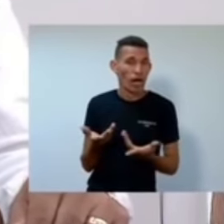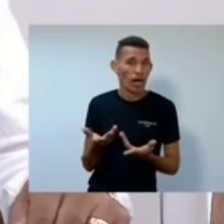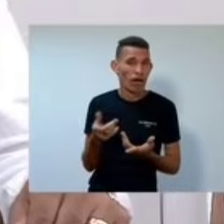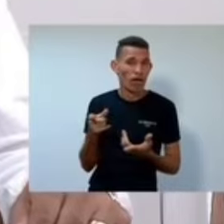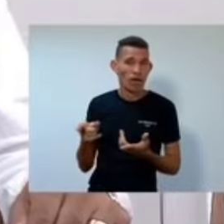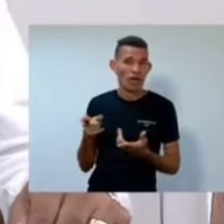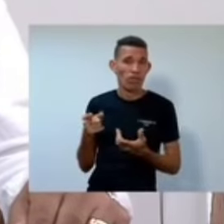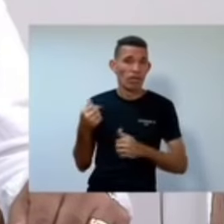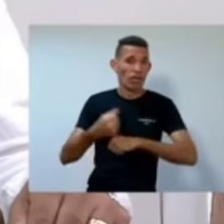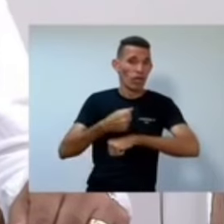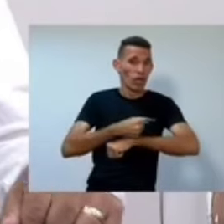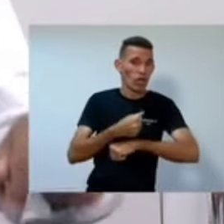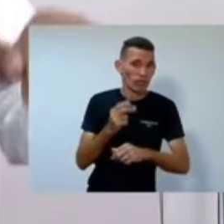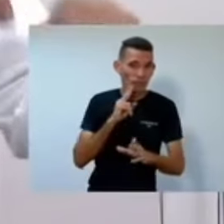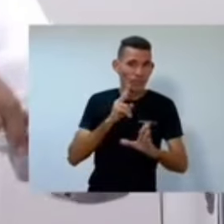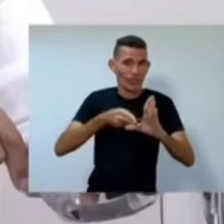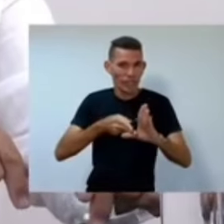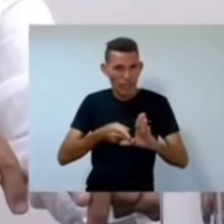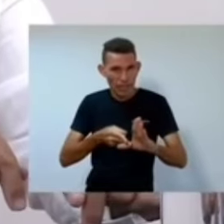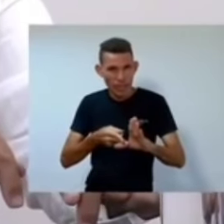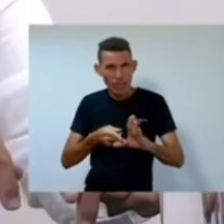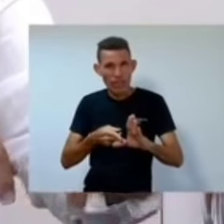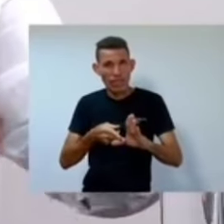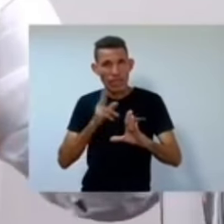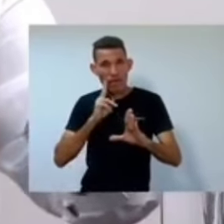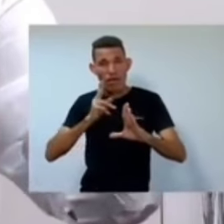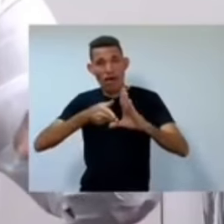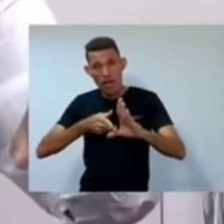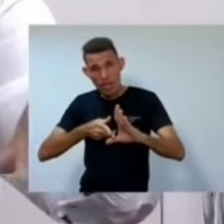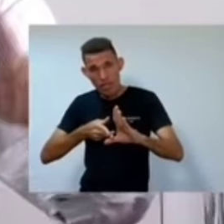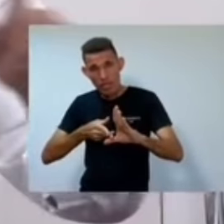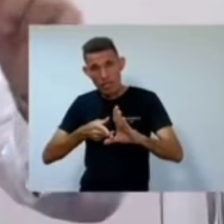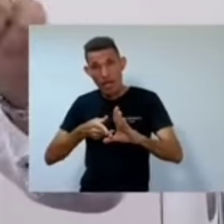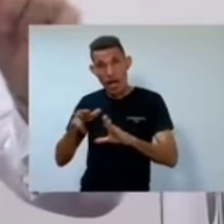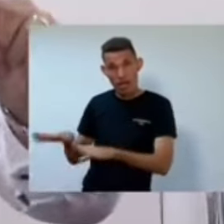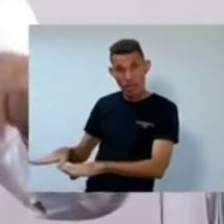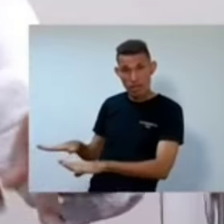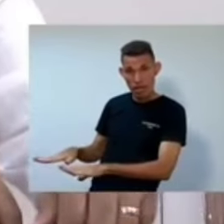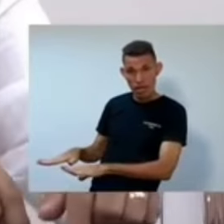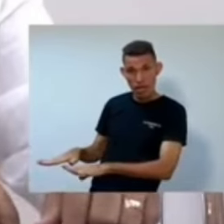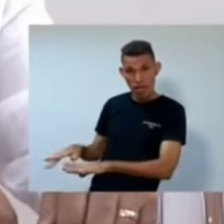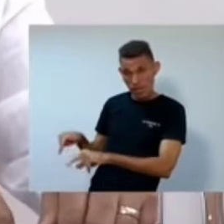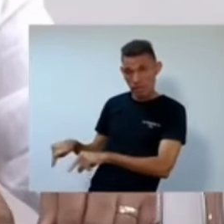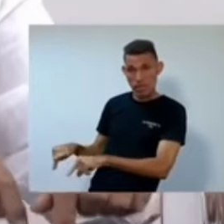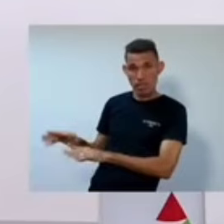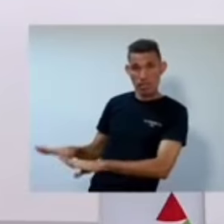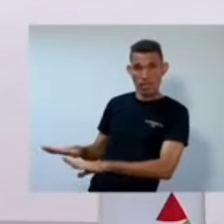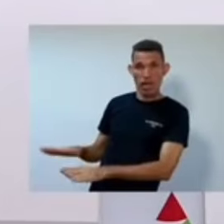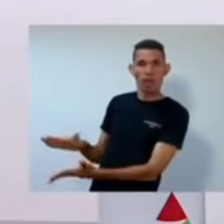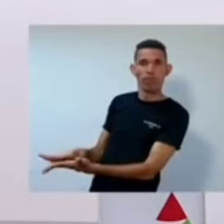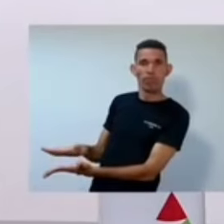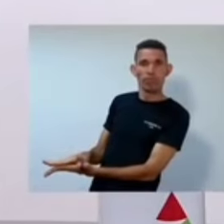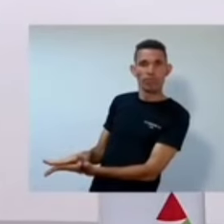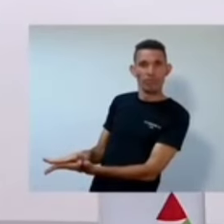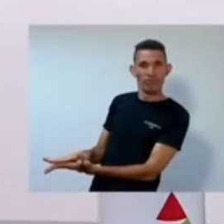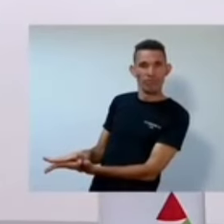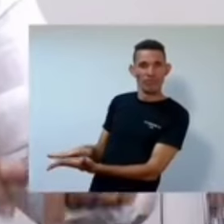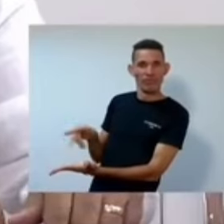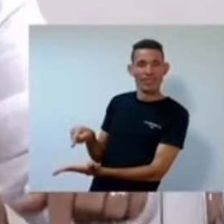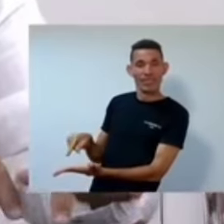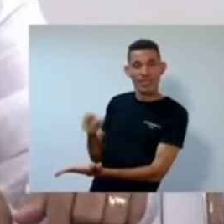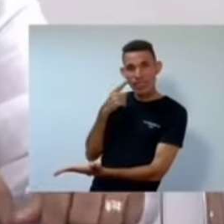10.000 litros de combustible. Hoy está en un cupé. Está. No es que lo vamos a buscar, no, no, está allí. Reservado. Está ahí reservado,